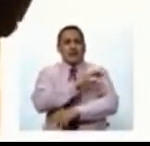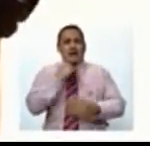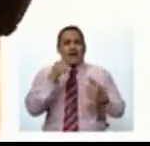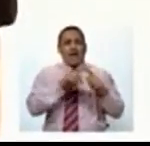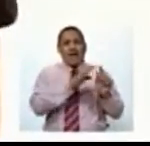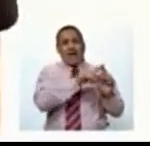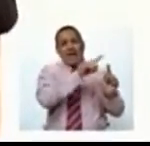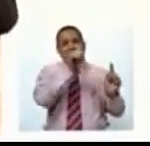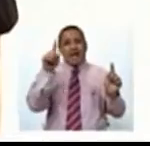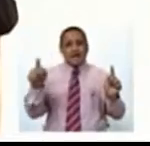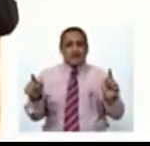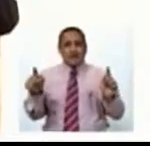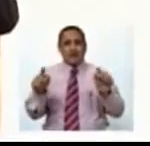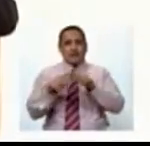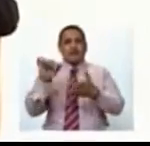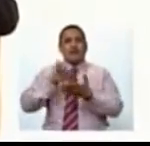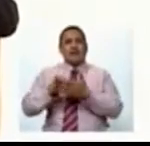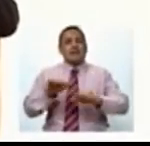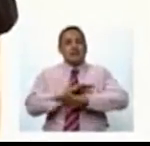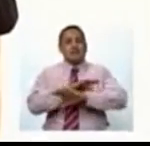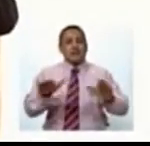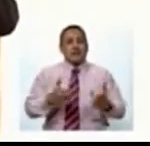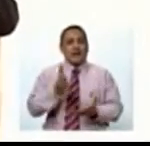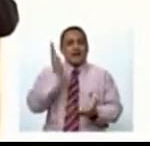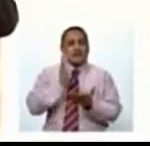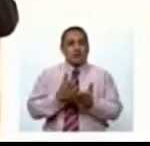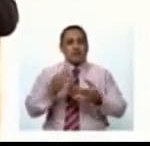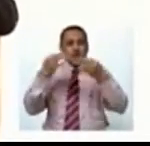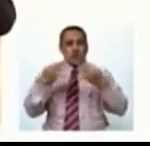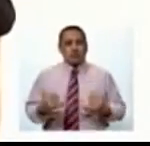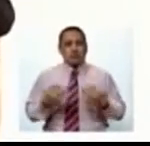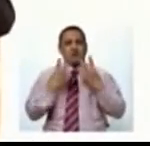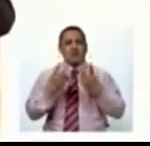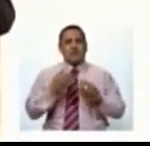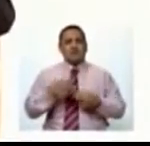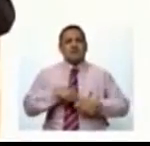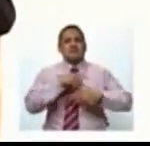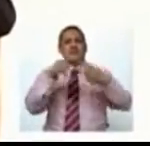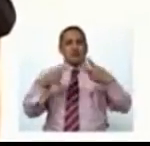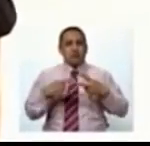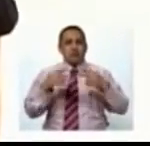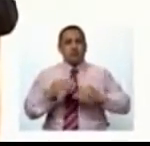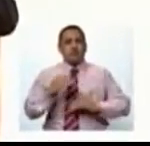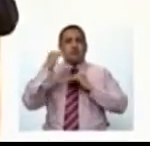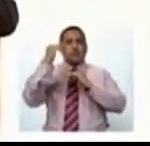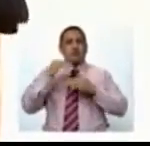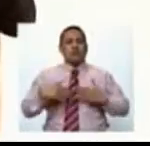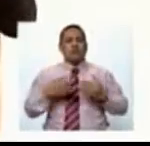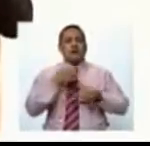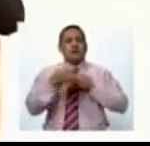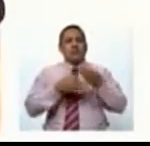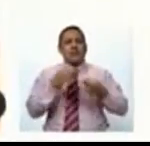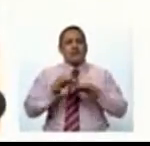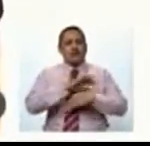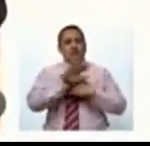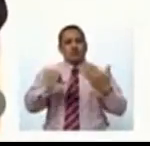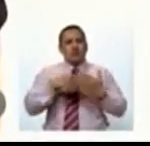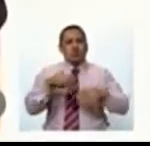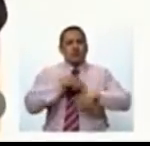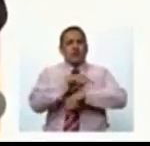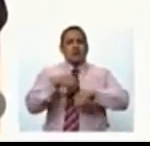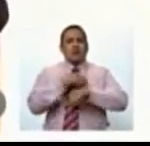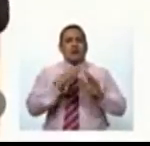hasta que se expide sentencia definitiva. Esto es ya en segunda instancia. Podemos hablar de toda la duración